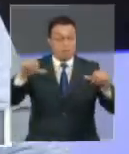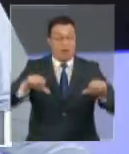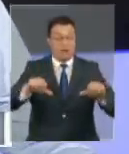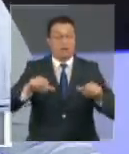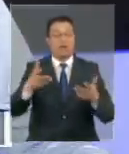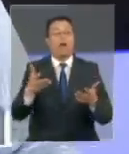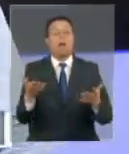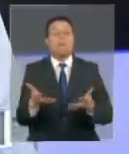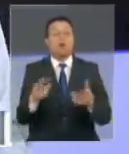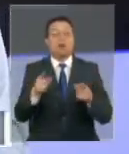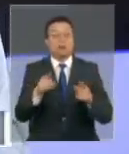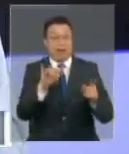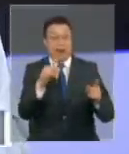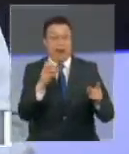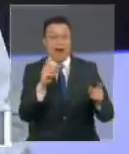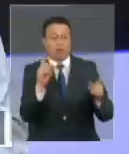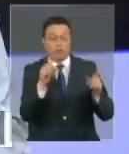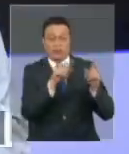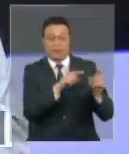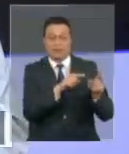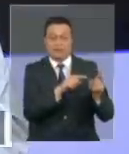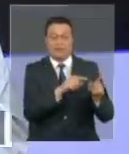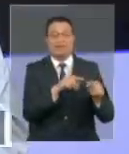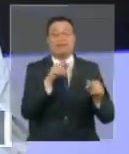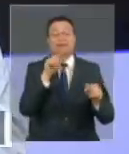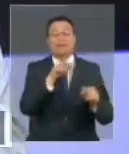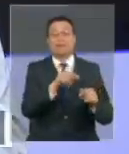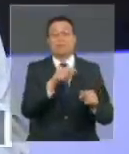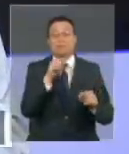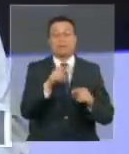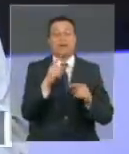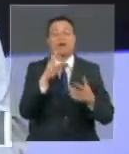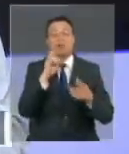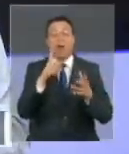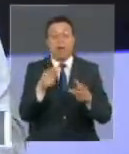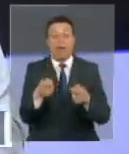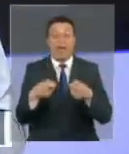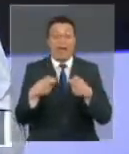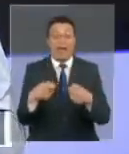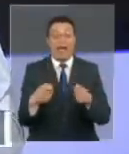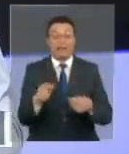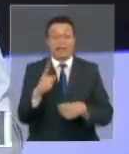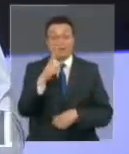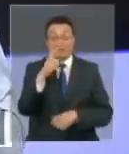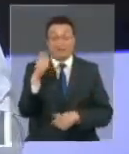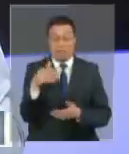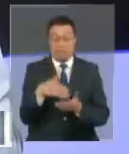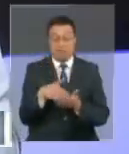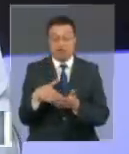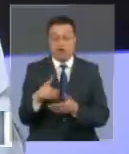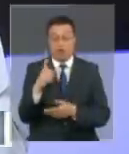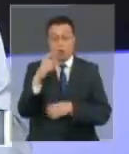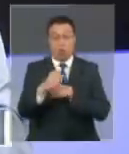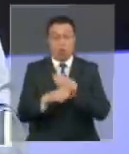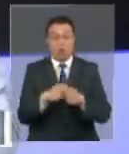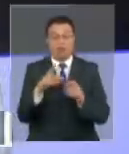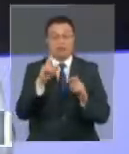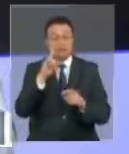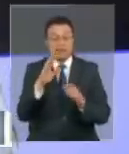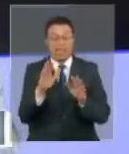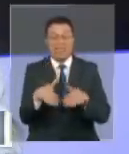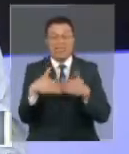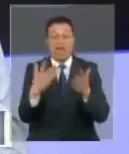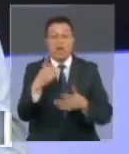farmacia popular del señor Jadue... en la cual se gasta aproximadamente 100 millones de pesos al año sin entregar una